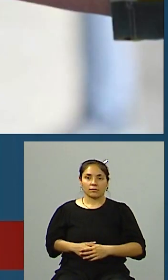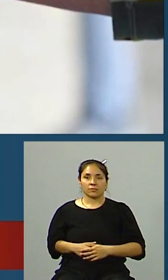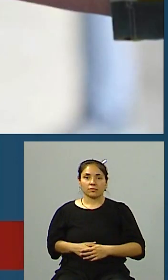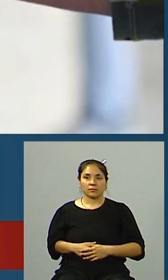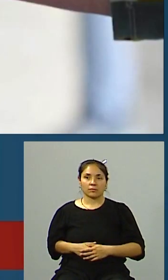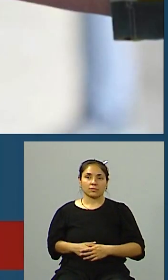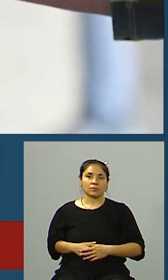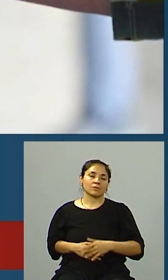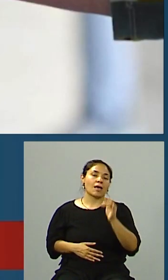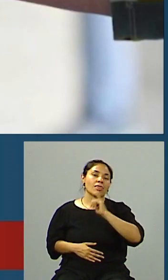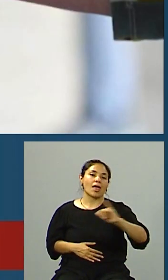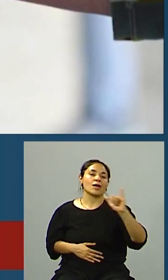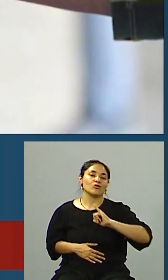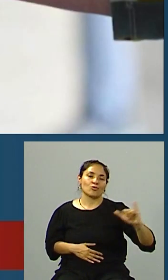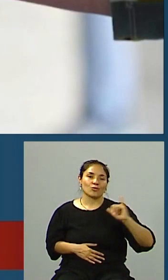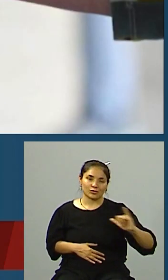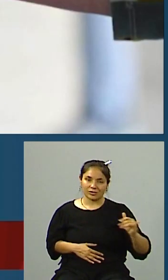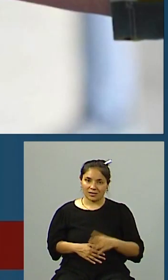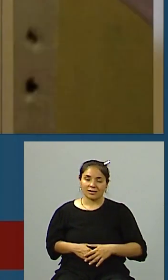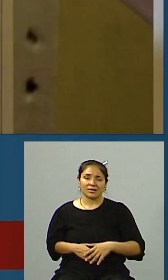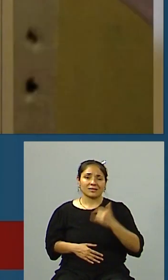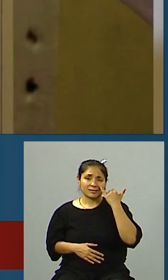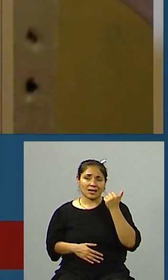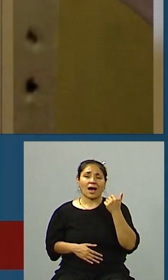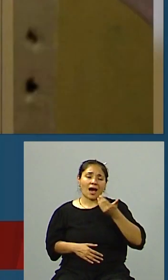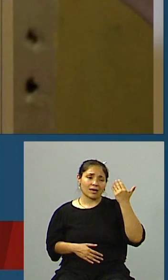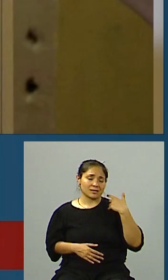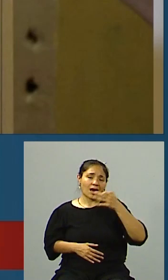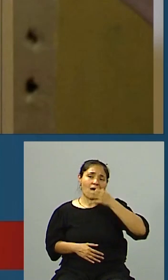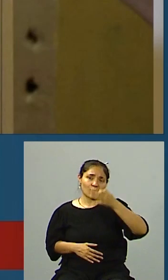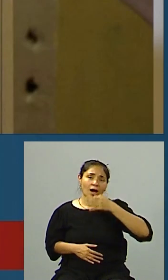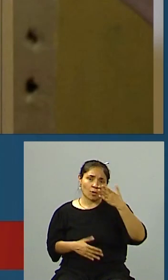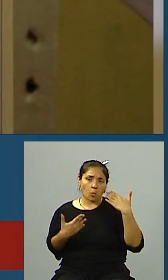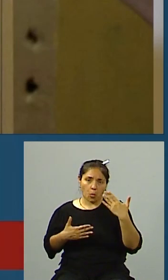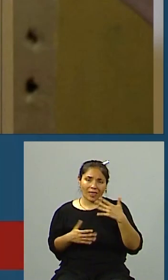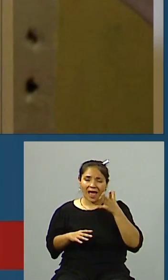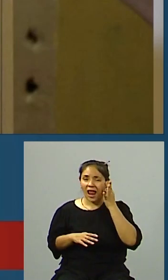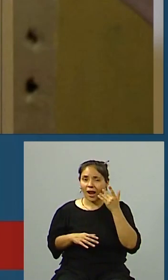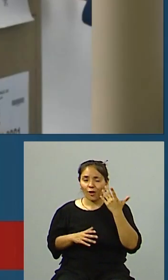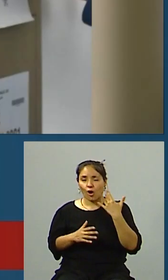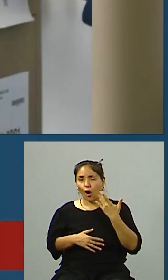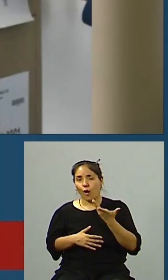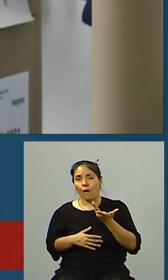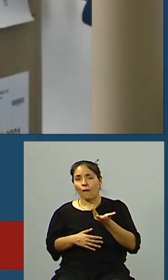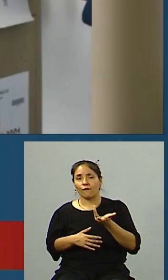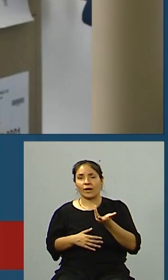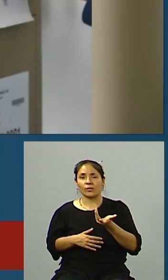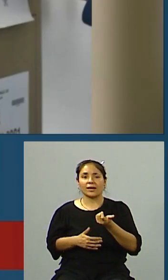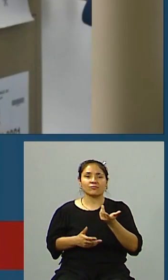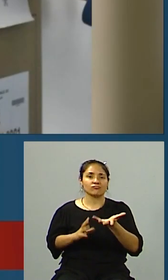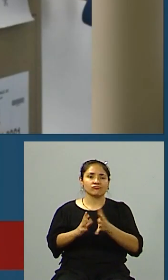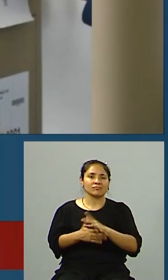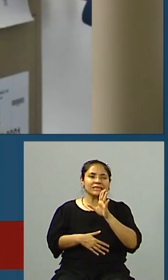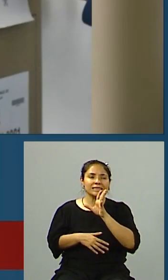que otra denuncia. Ya se viene instalando la posibilidad del fraude, de que exista fraude en esta elección. ¿No